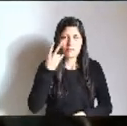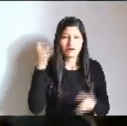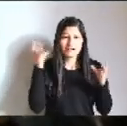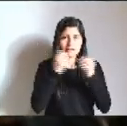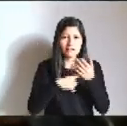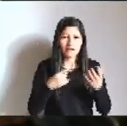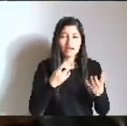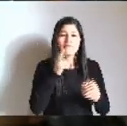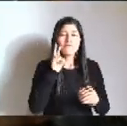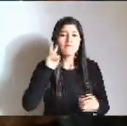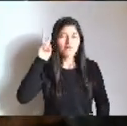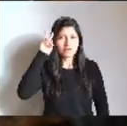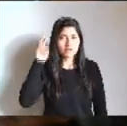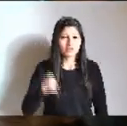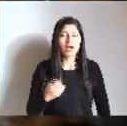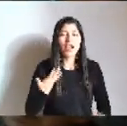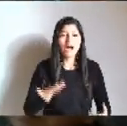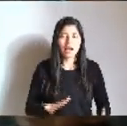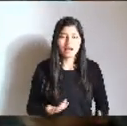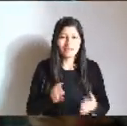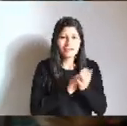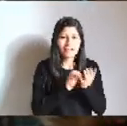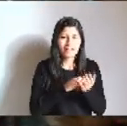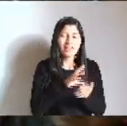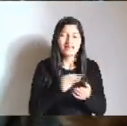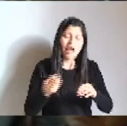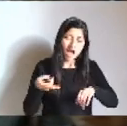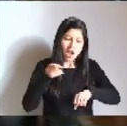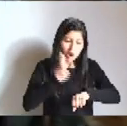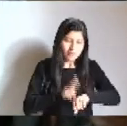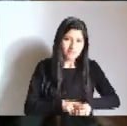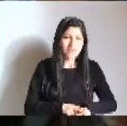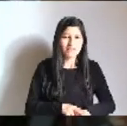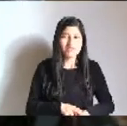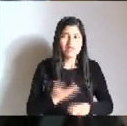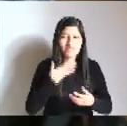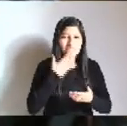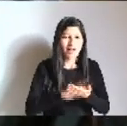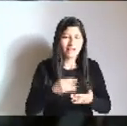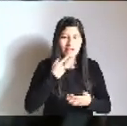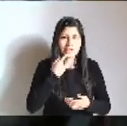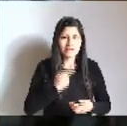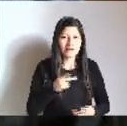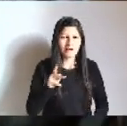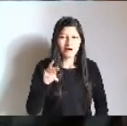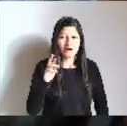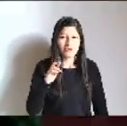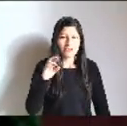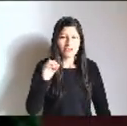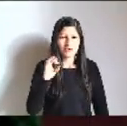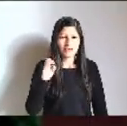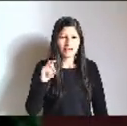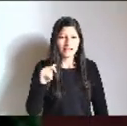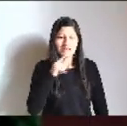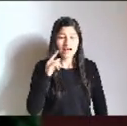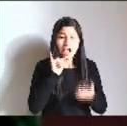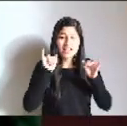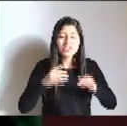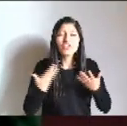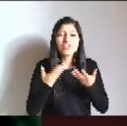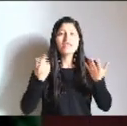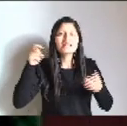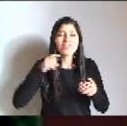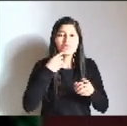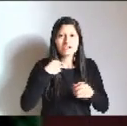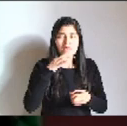y violencia, hay contiendas y aumenta la discordia, dice el profeta. Es aquí donde debe